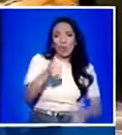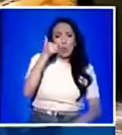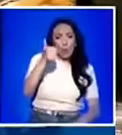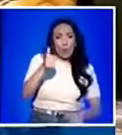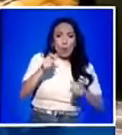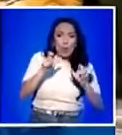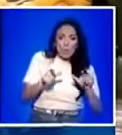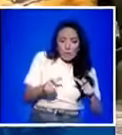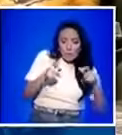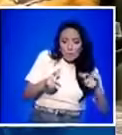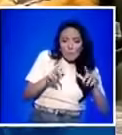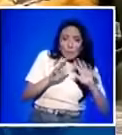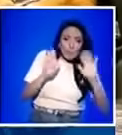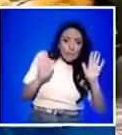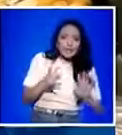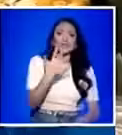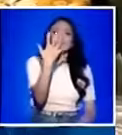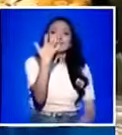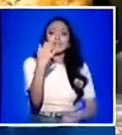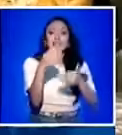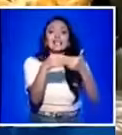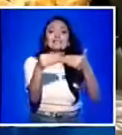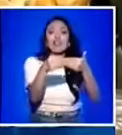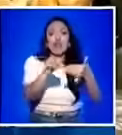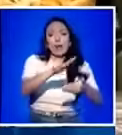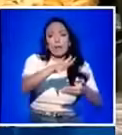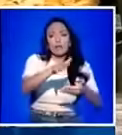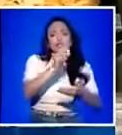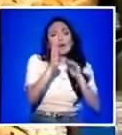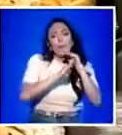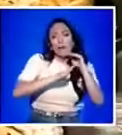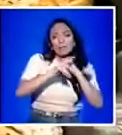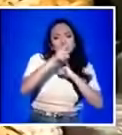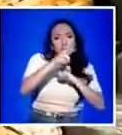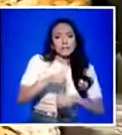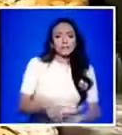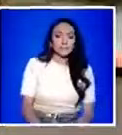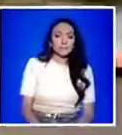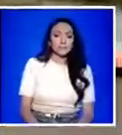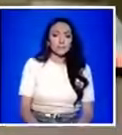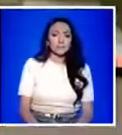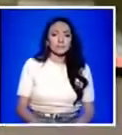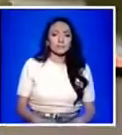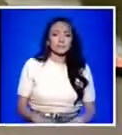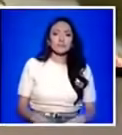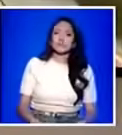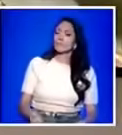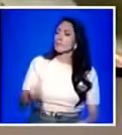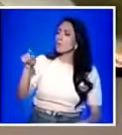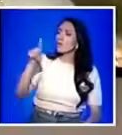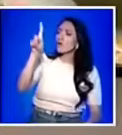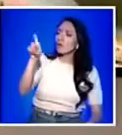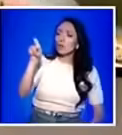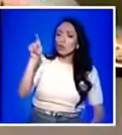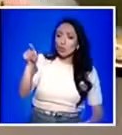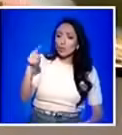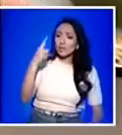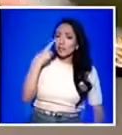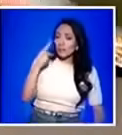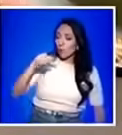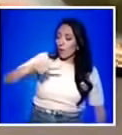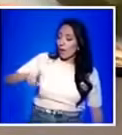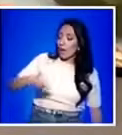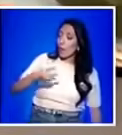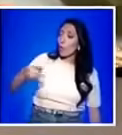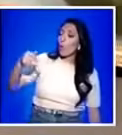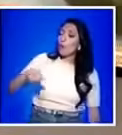plato mediano, ahí sí ya depende de la familia cuánto quiera consumir. Y mi querida Angeliquita, y si vio este reportaje en Ecuavisa,